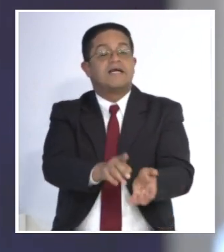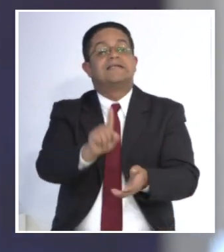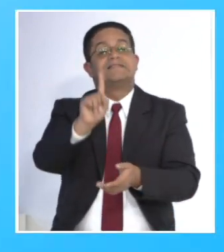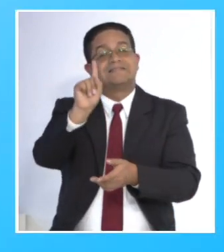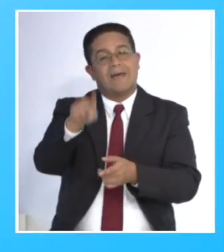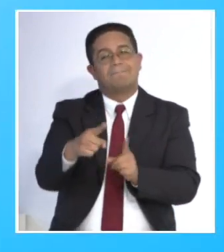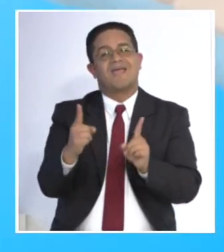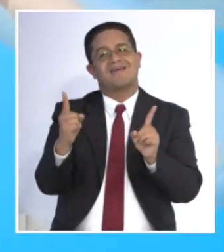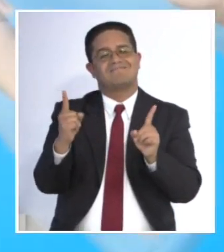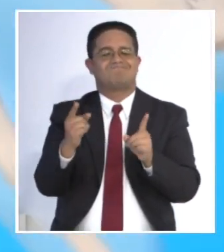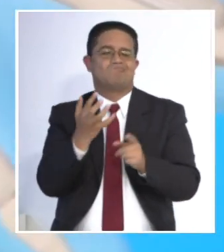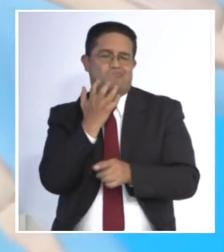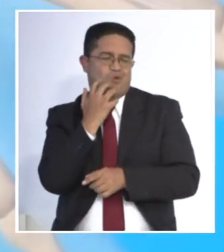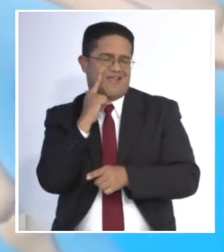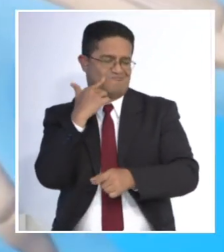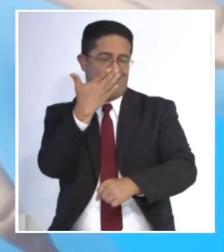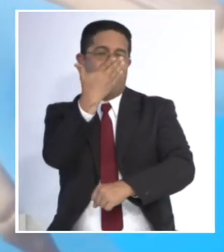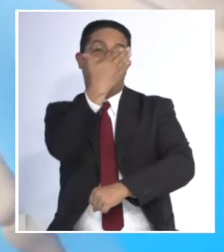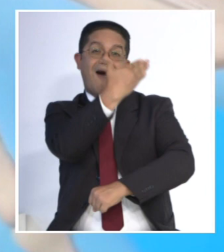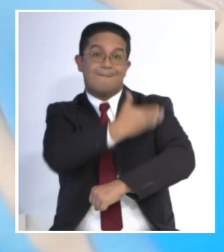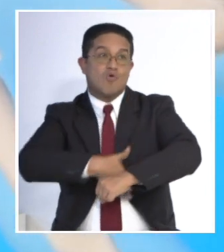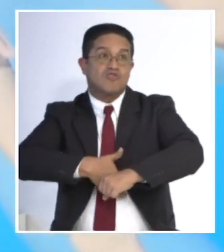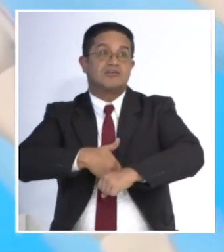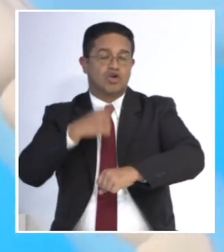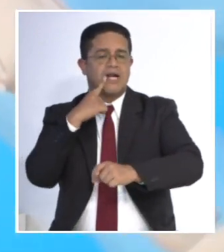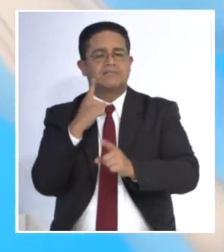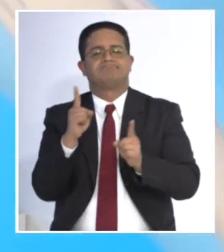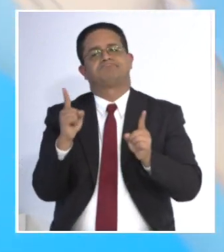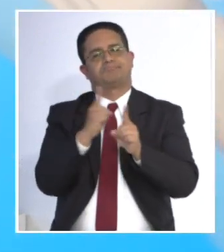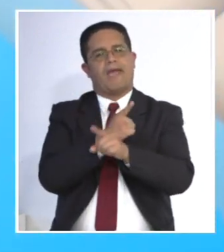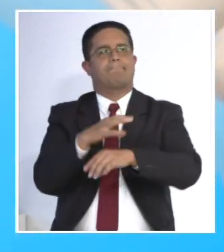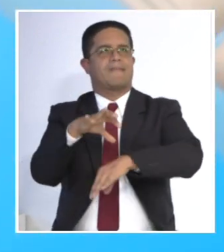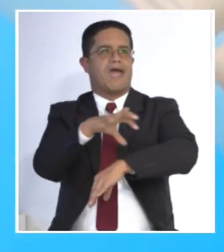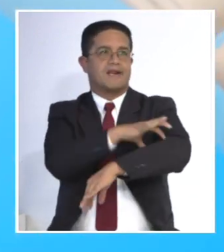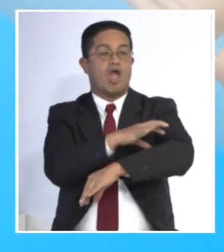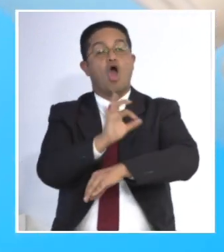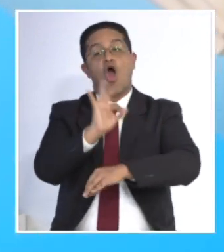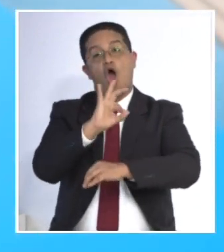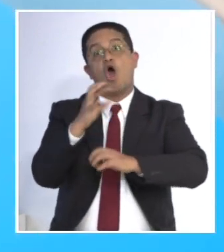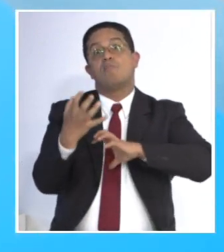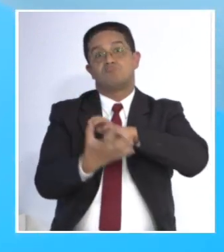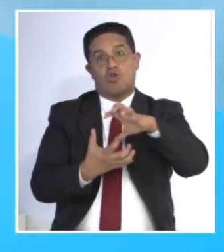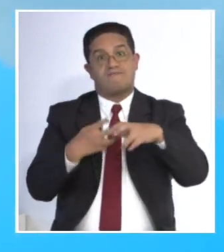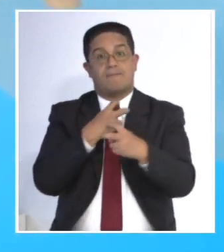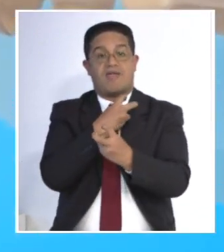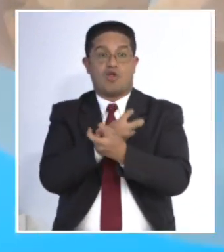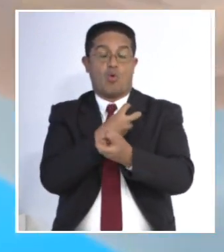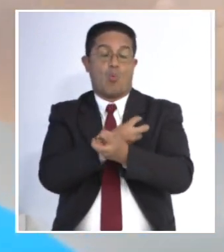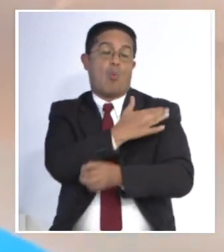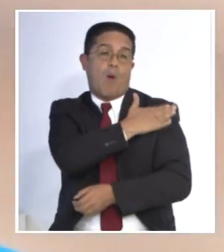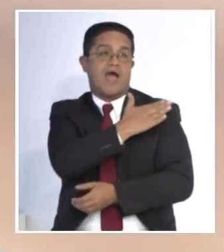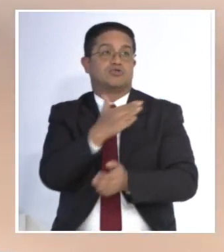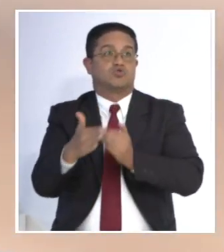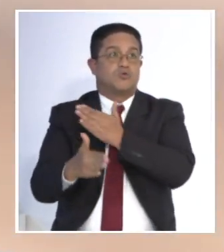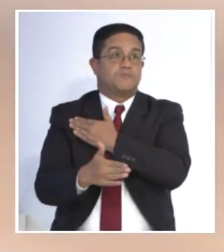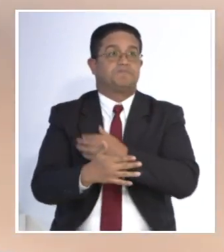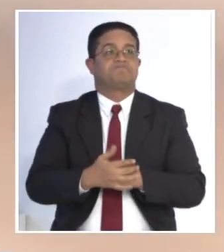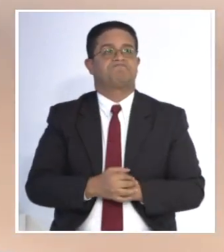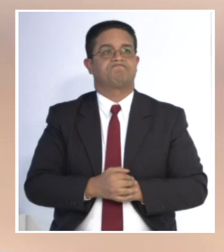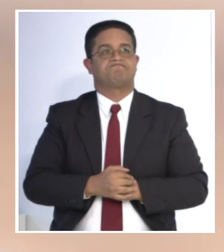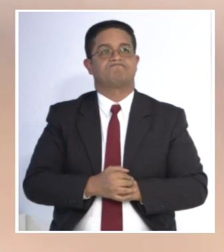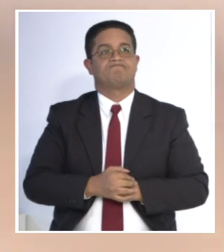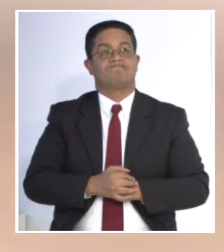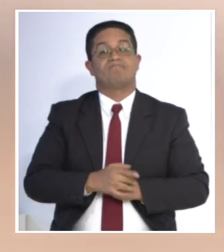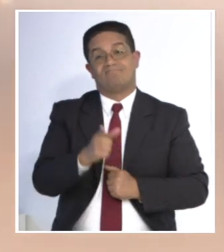en caso de amputaciones traumáticas o defectos congénitos de las extremidades superiores. En definitiva,